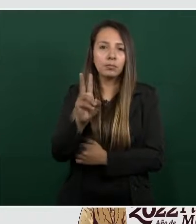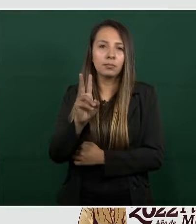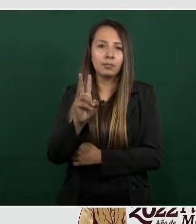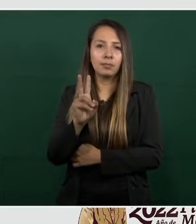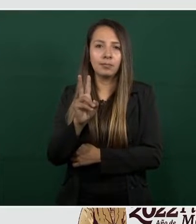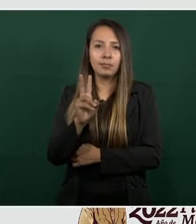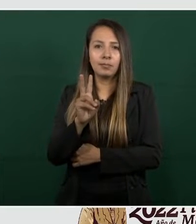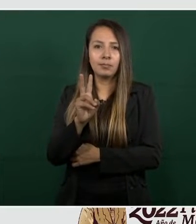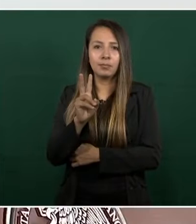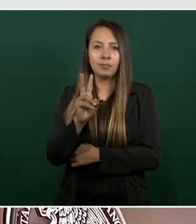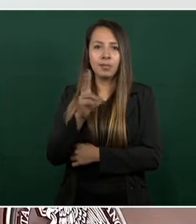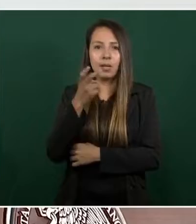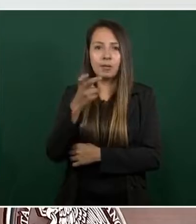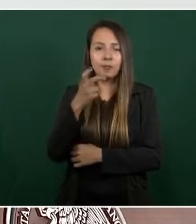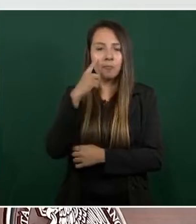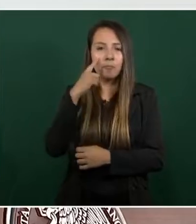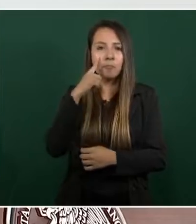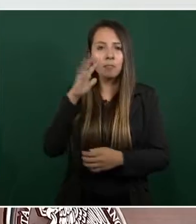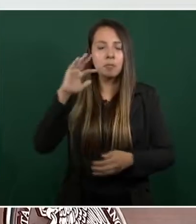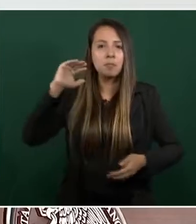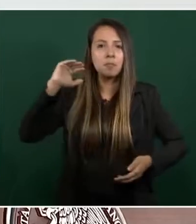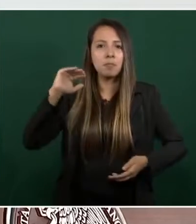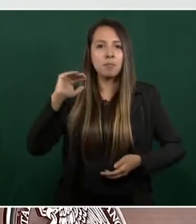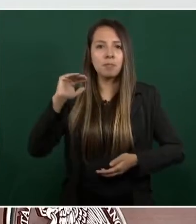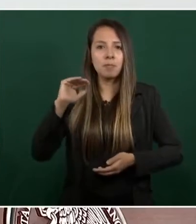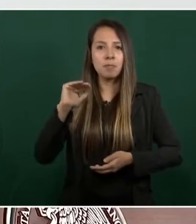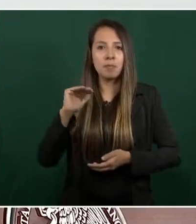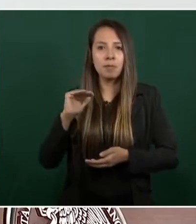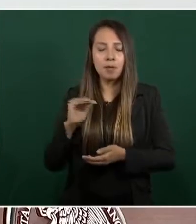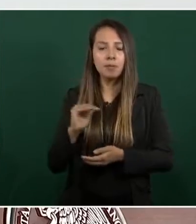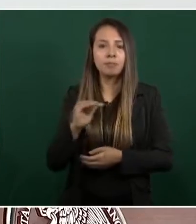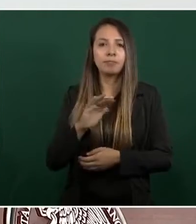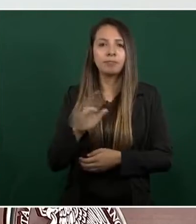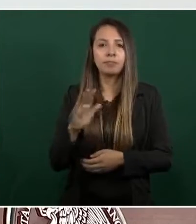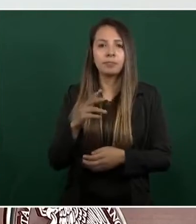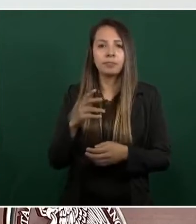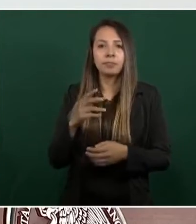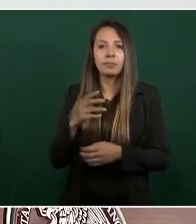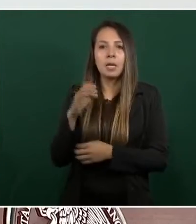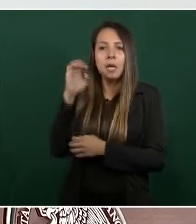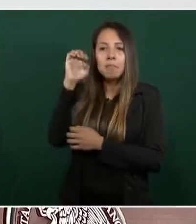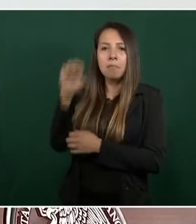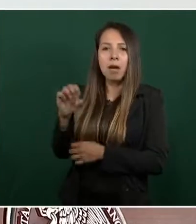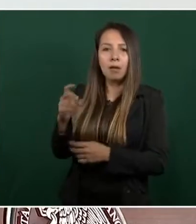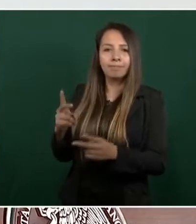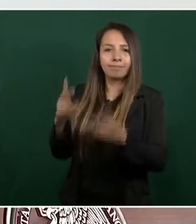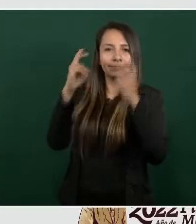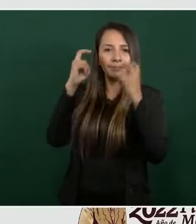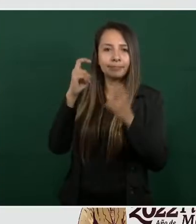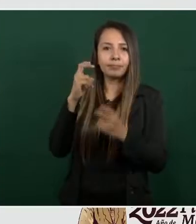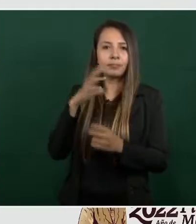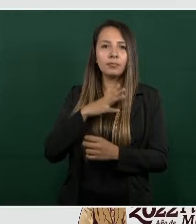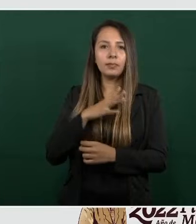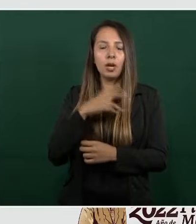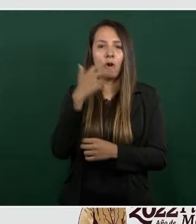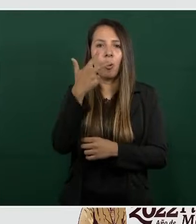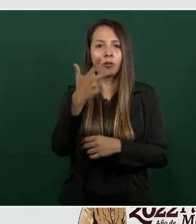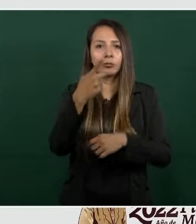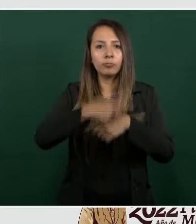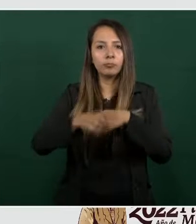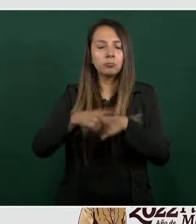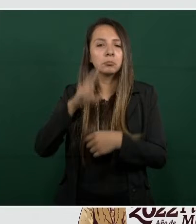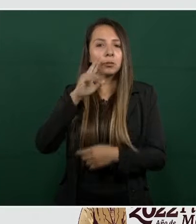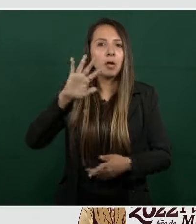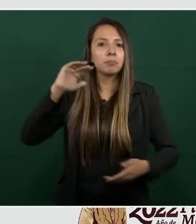se presenta esa tendencia hacia la baja. En cuanto a extorsión, 8 delitos de esta naturaleza, una tendencia a la